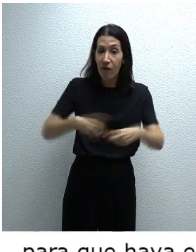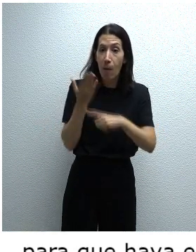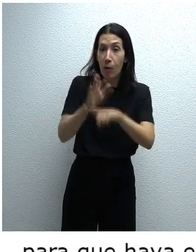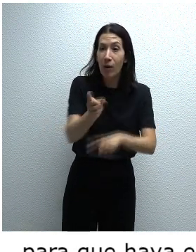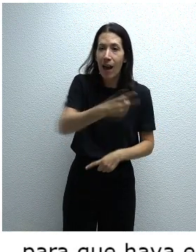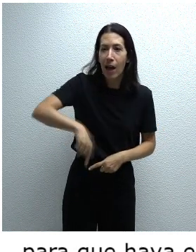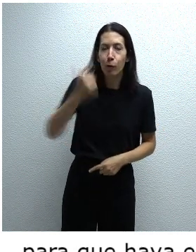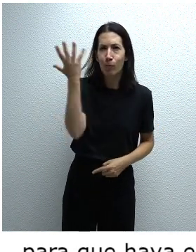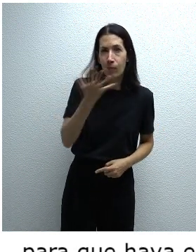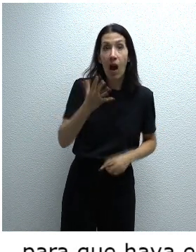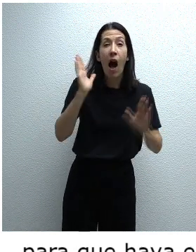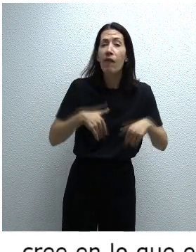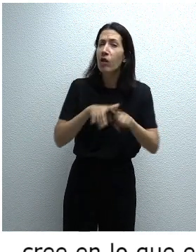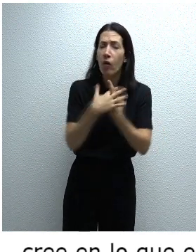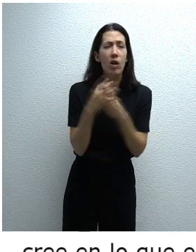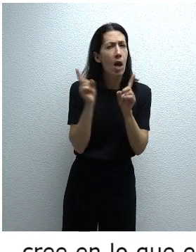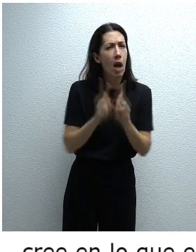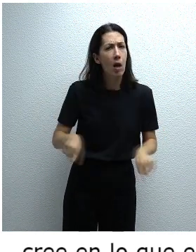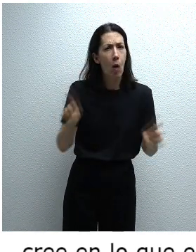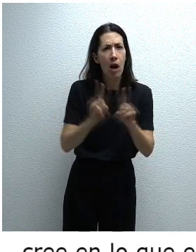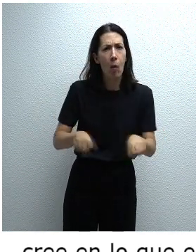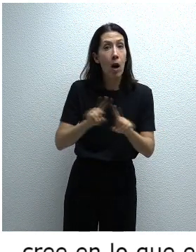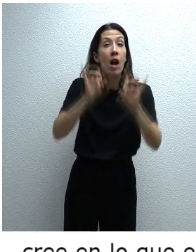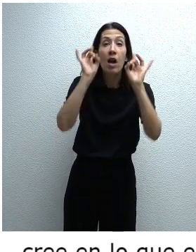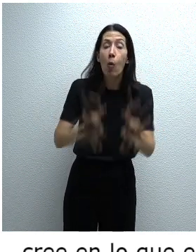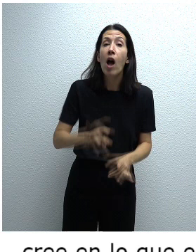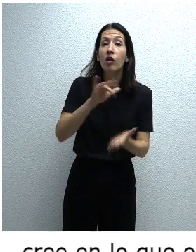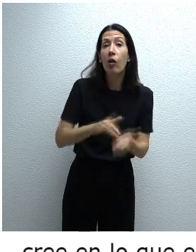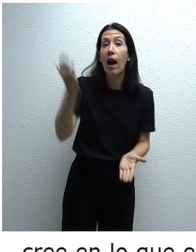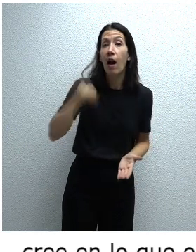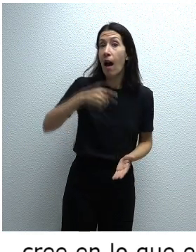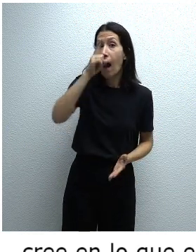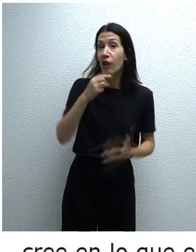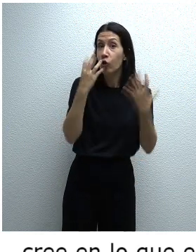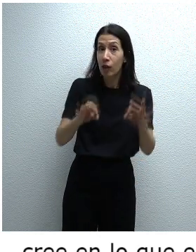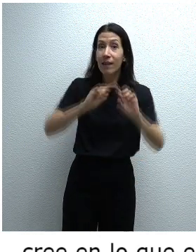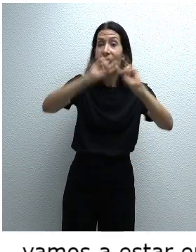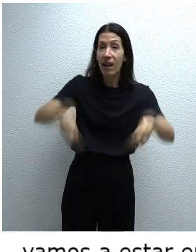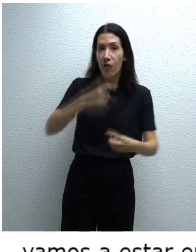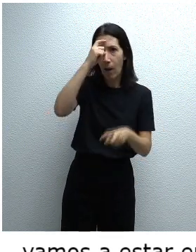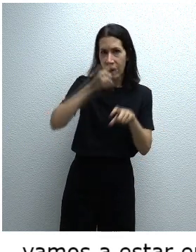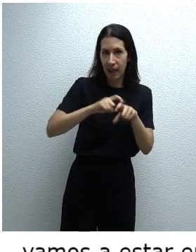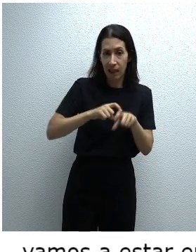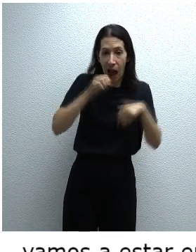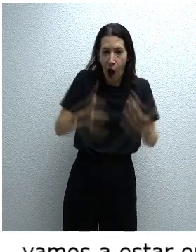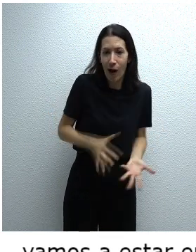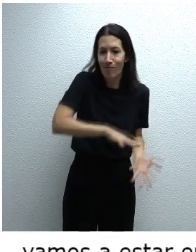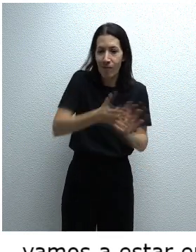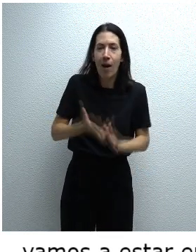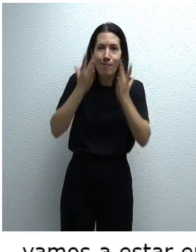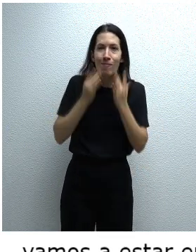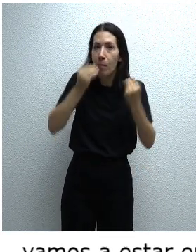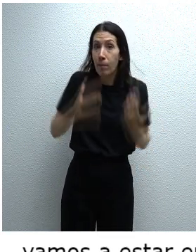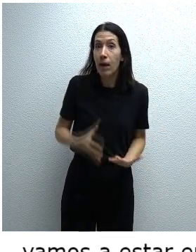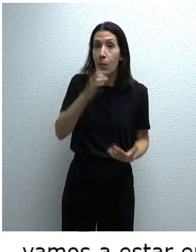estar en las mismas, como pasó en su momento en los años 80 con la reforma psiquiátrica, que todavía hoy no ha terminado de instaurarse por esa falta